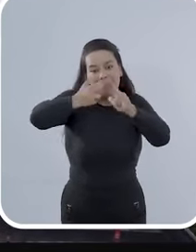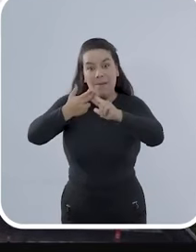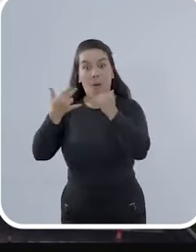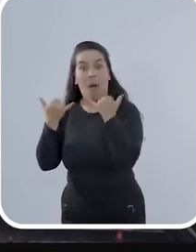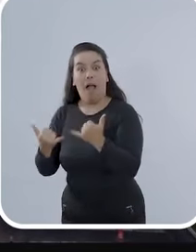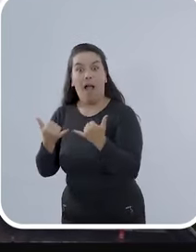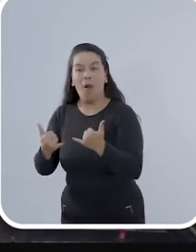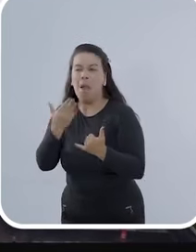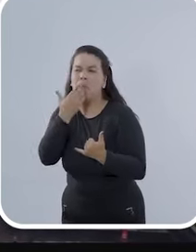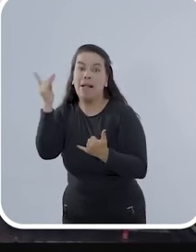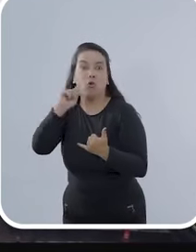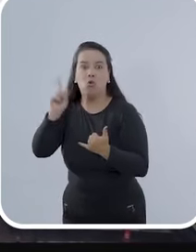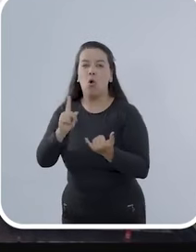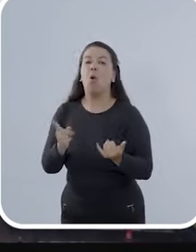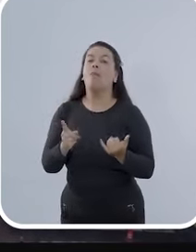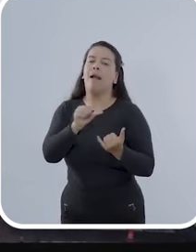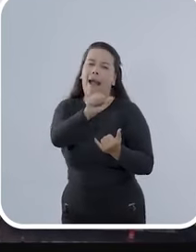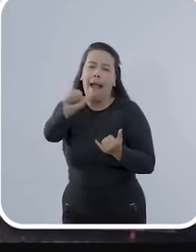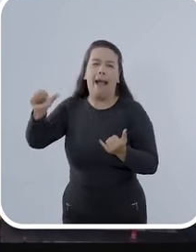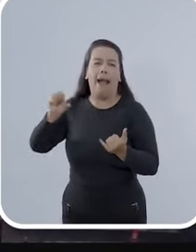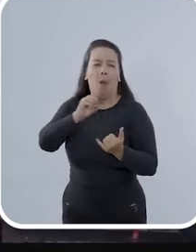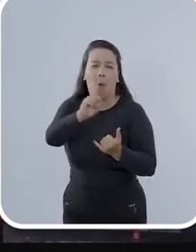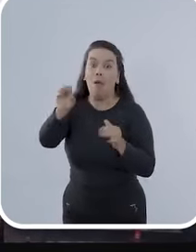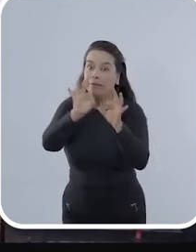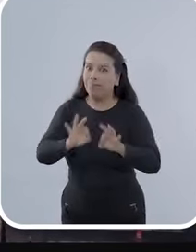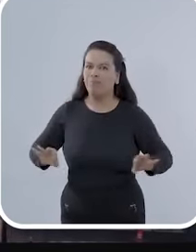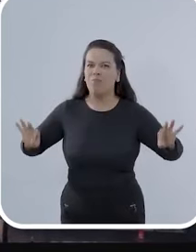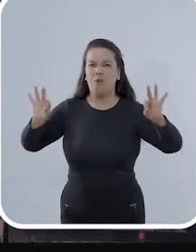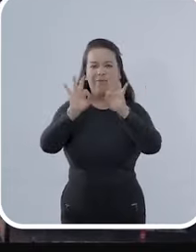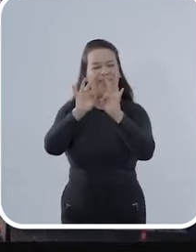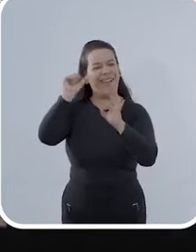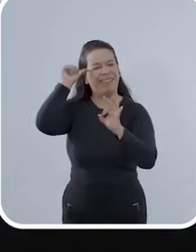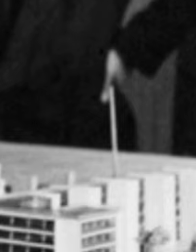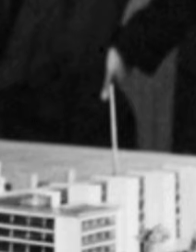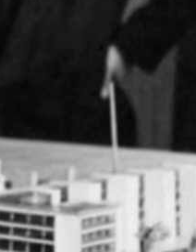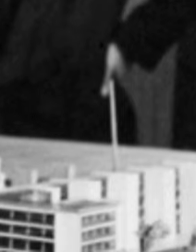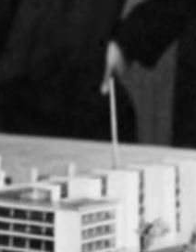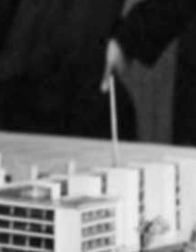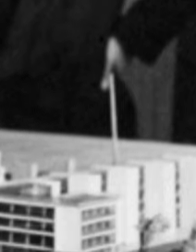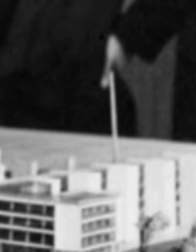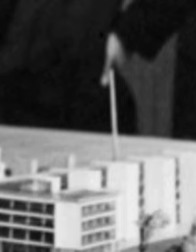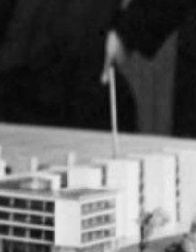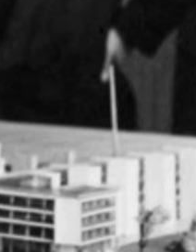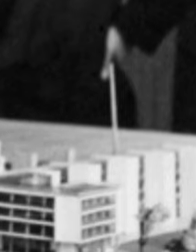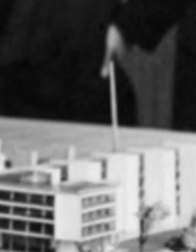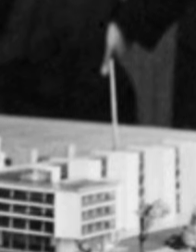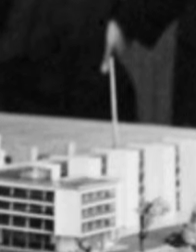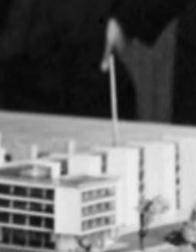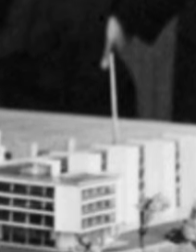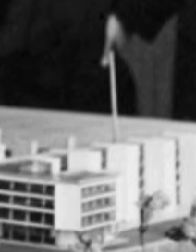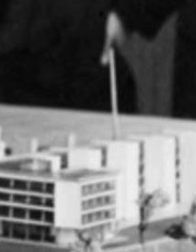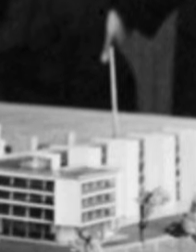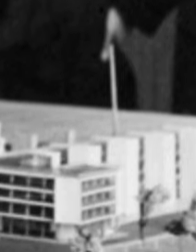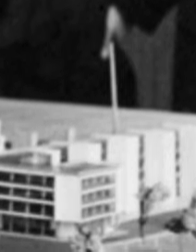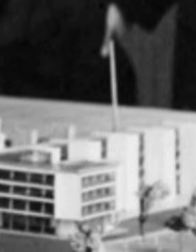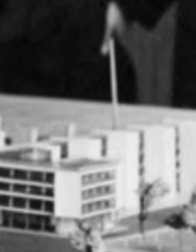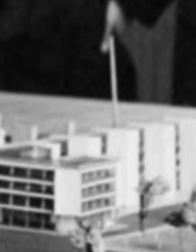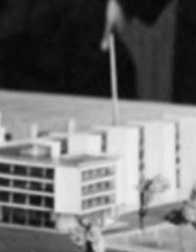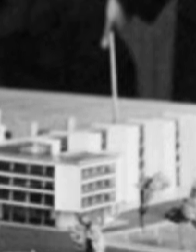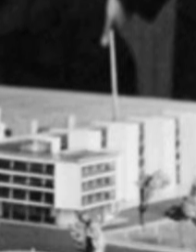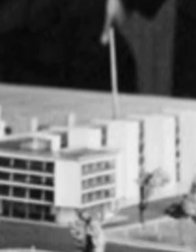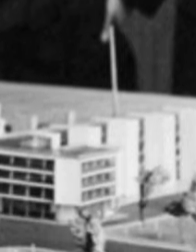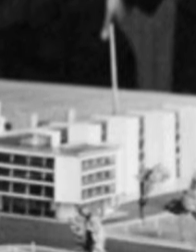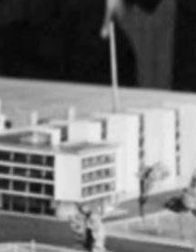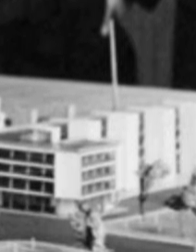aludir a los héroes en un sentido amplio, incluyendo tanto a los fundacionales de la nación como a nuevos héroes representados por